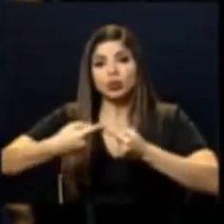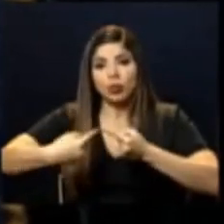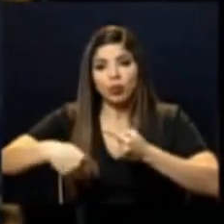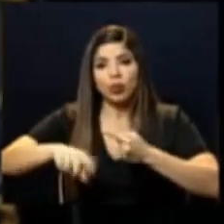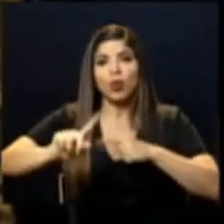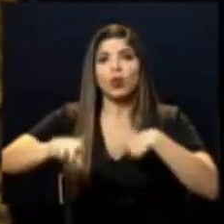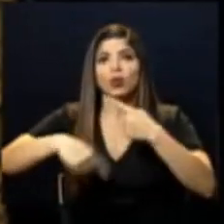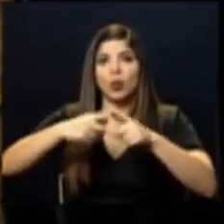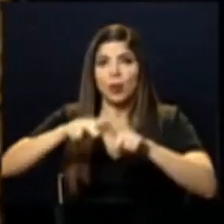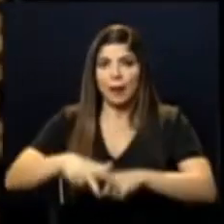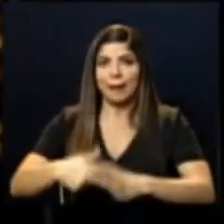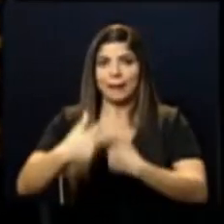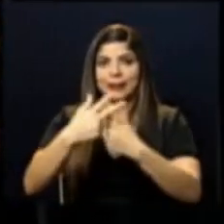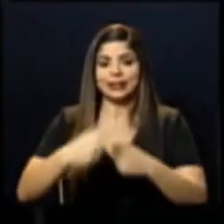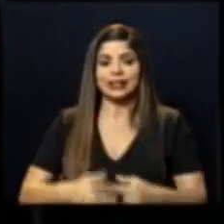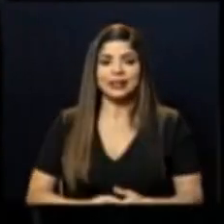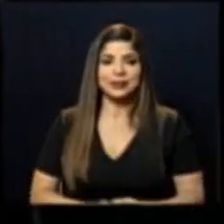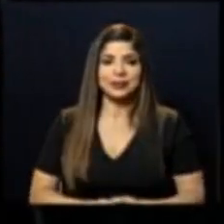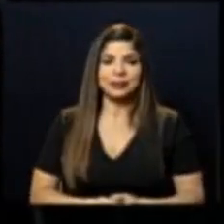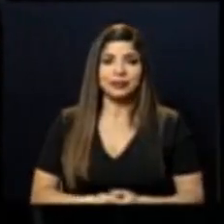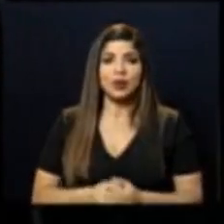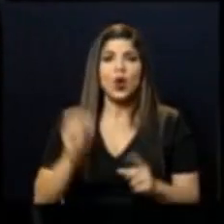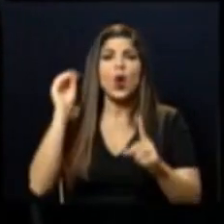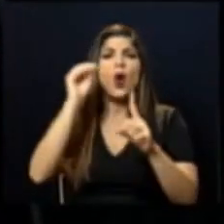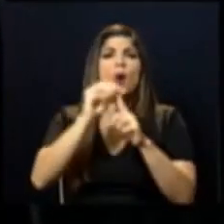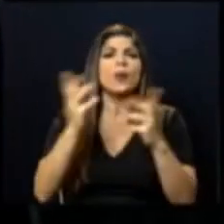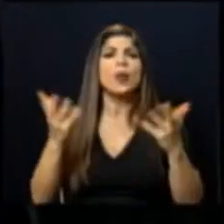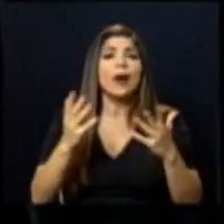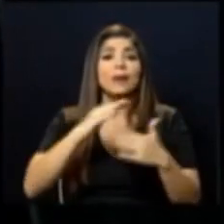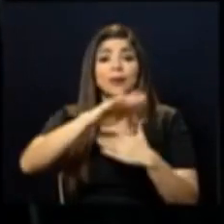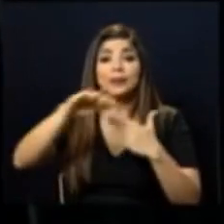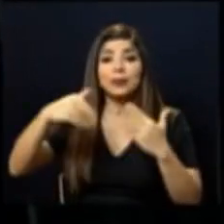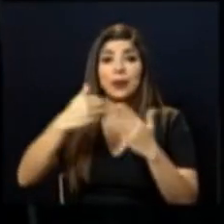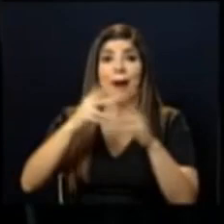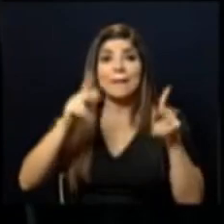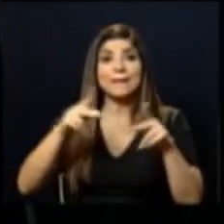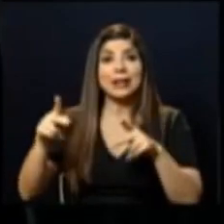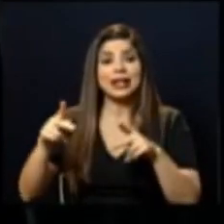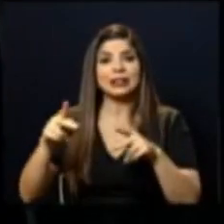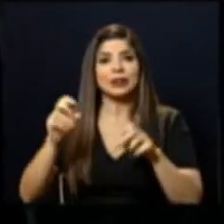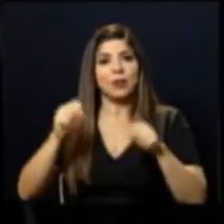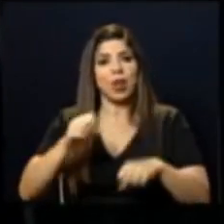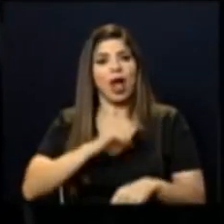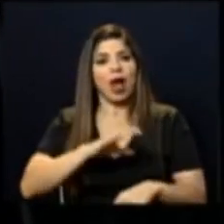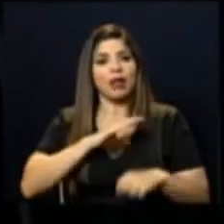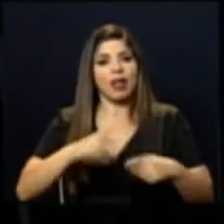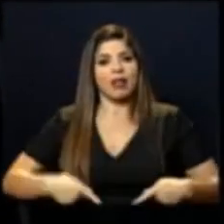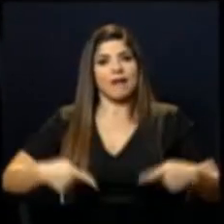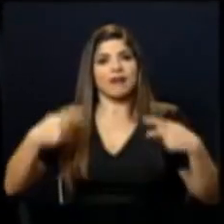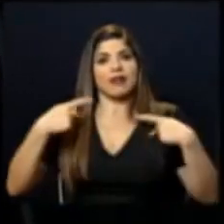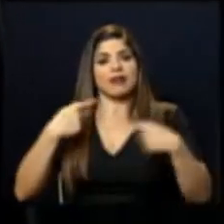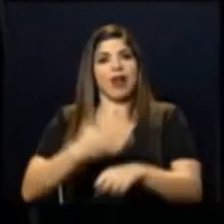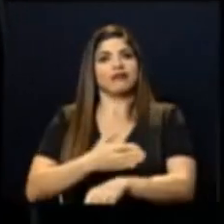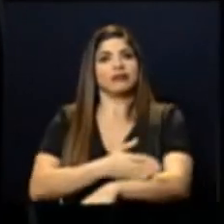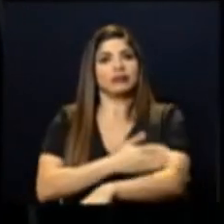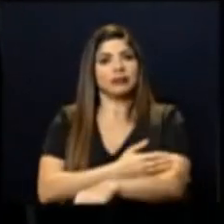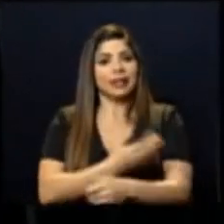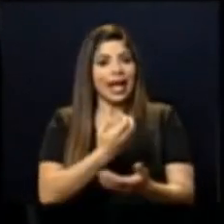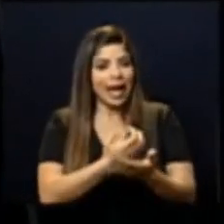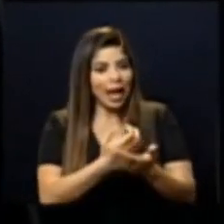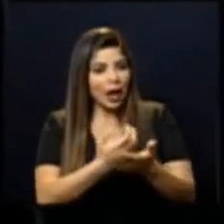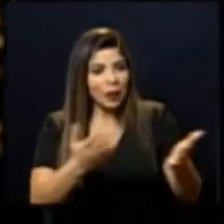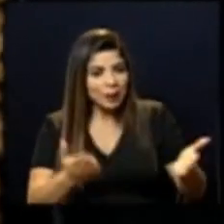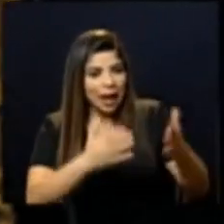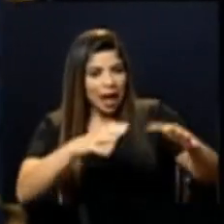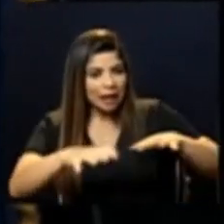materialización. El objetivo es que todas las personas tengan una mejor calidad de vida, que se active la economía y